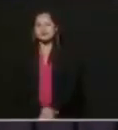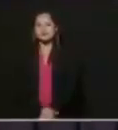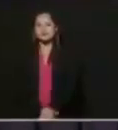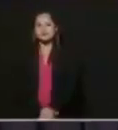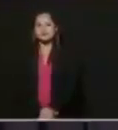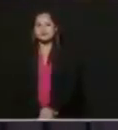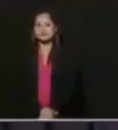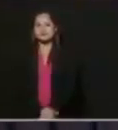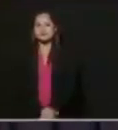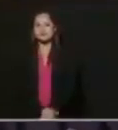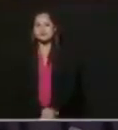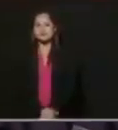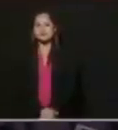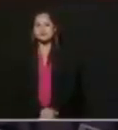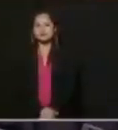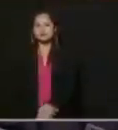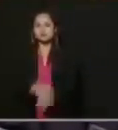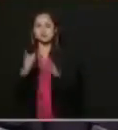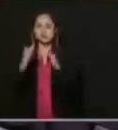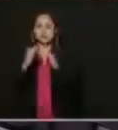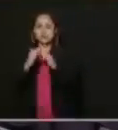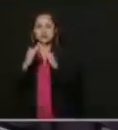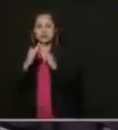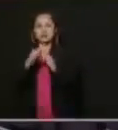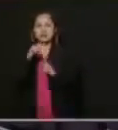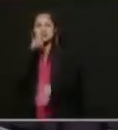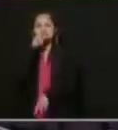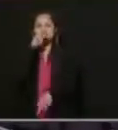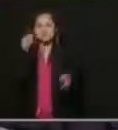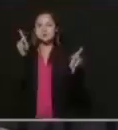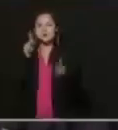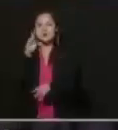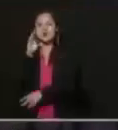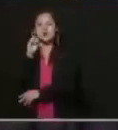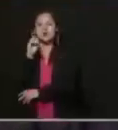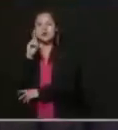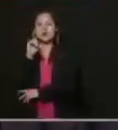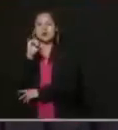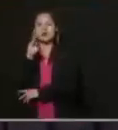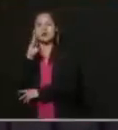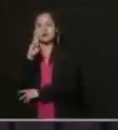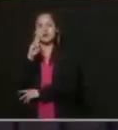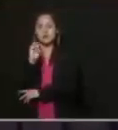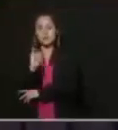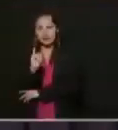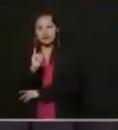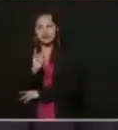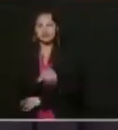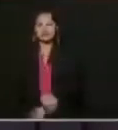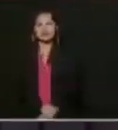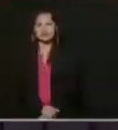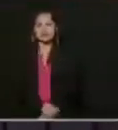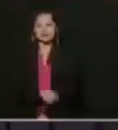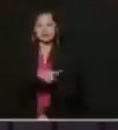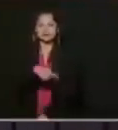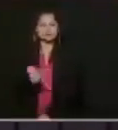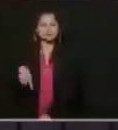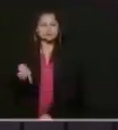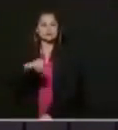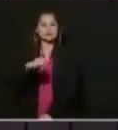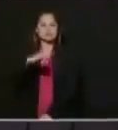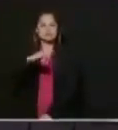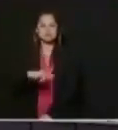ir hacia el lado opuesto, del sur. Colibrí. Del colibrí. Sí, y eso saludamos. Es mirando del templete, hagan de cuenta,